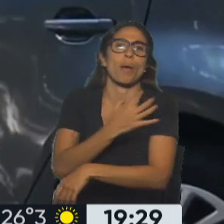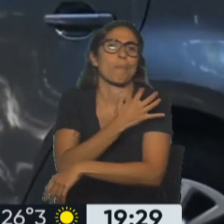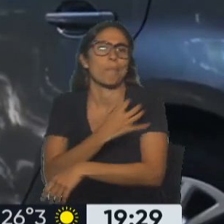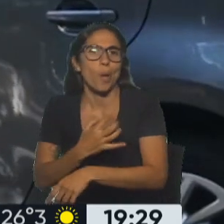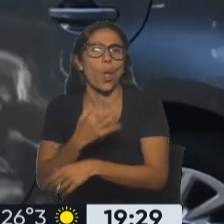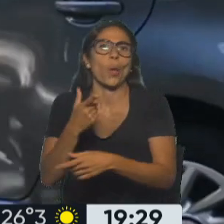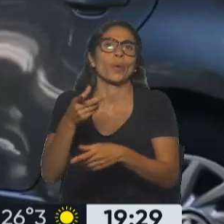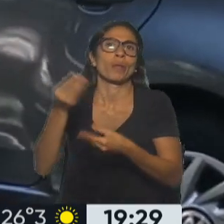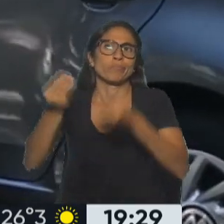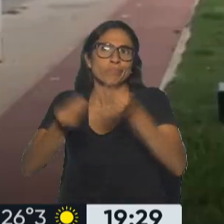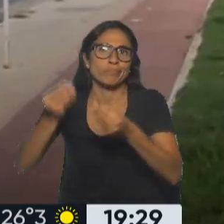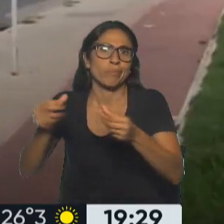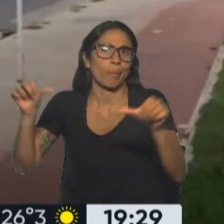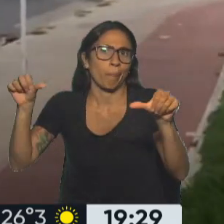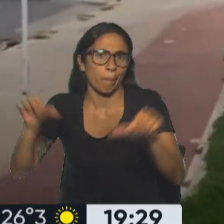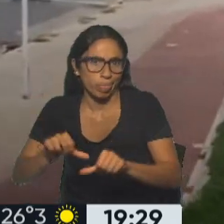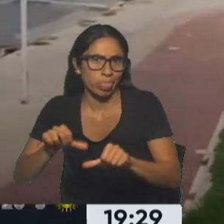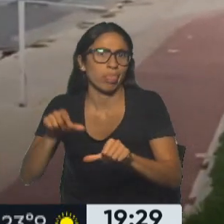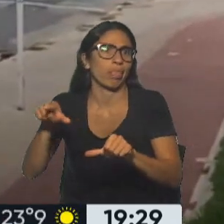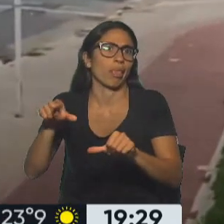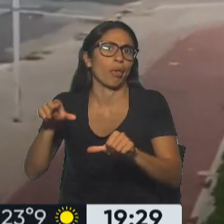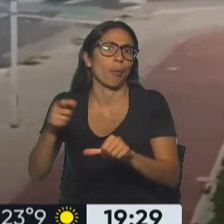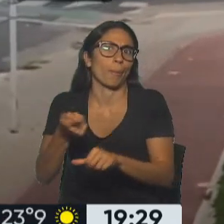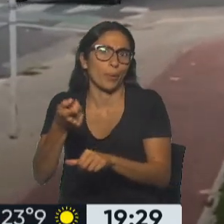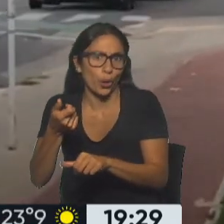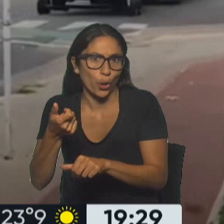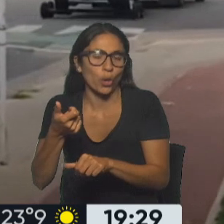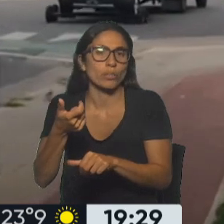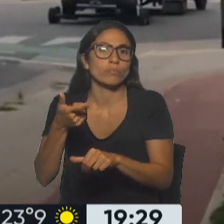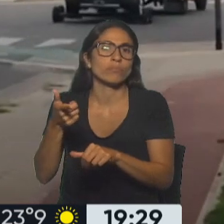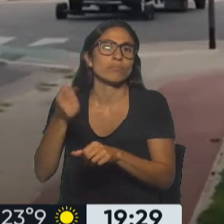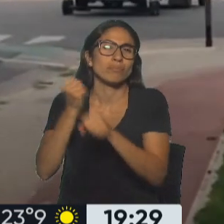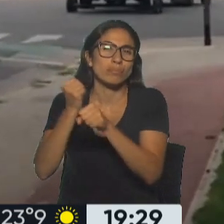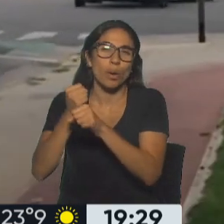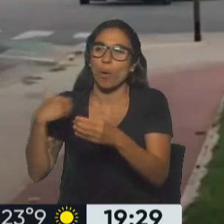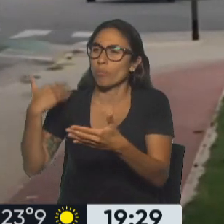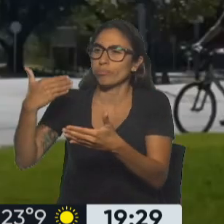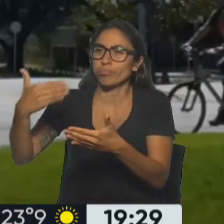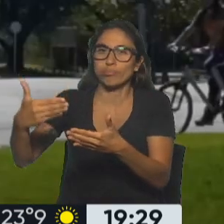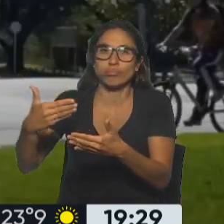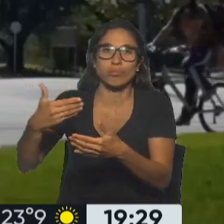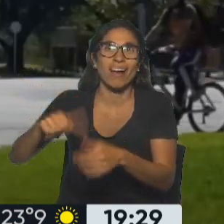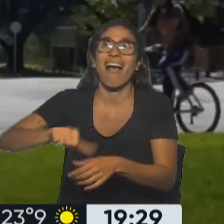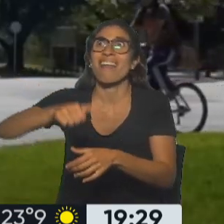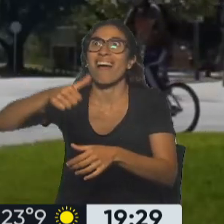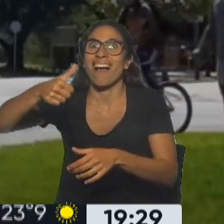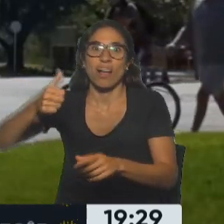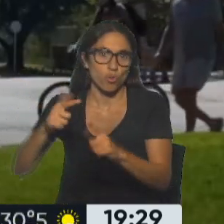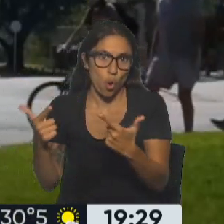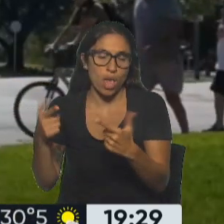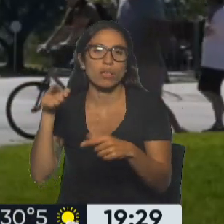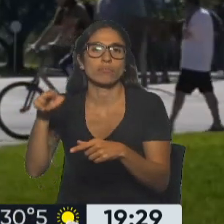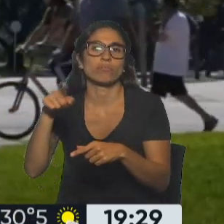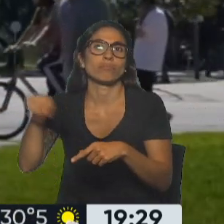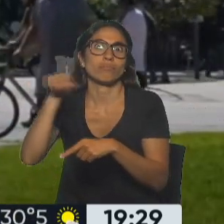sus estados contables y los cierres de sus ejercicios económicos en muy pocos ejercicios anuales han tenido ganancia versus empresarios ricos que